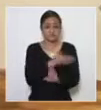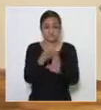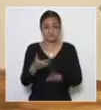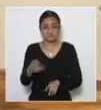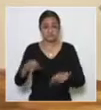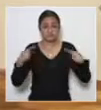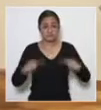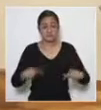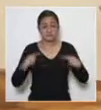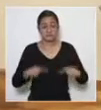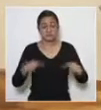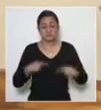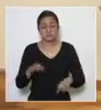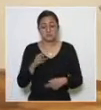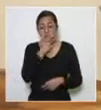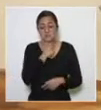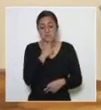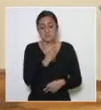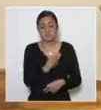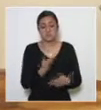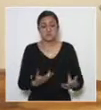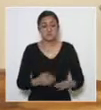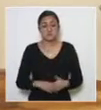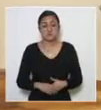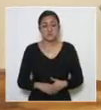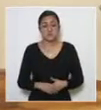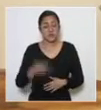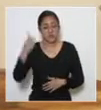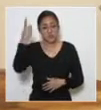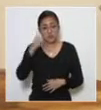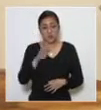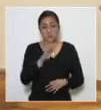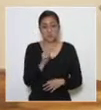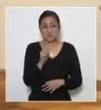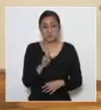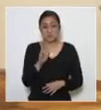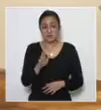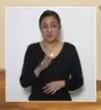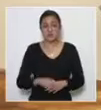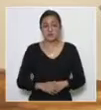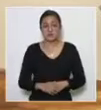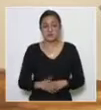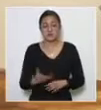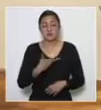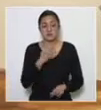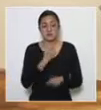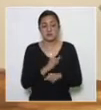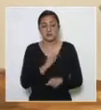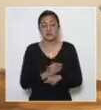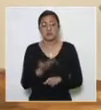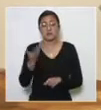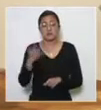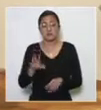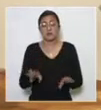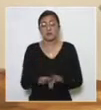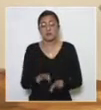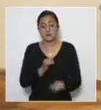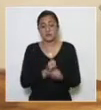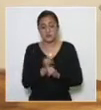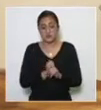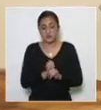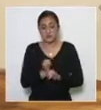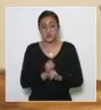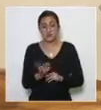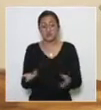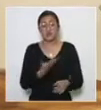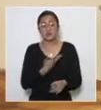o privó de la vida al señor dueño de un bar, y tendrá que ser investigado y tendrá